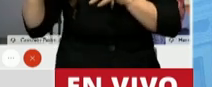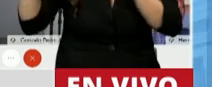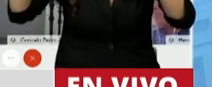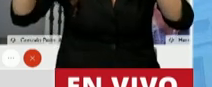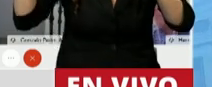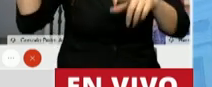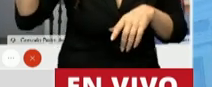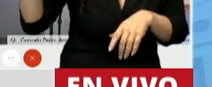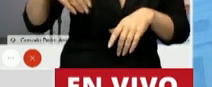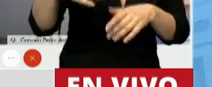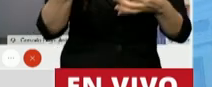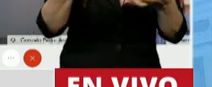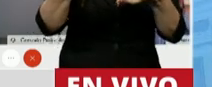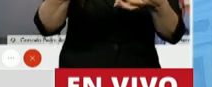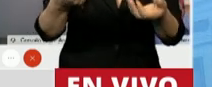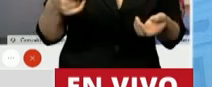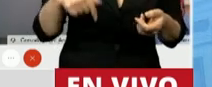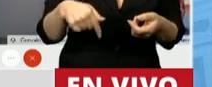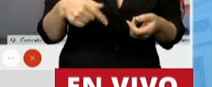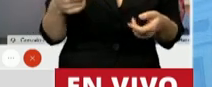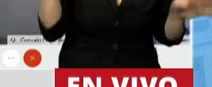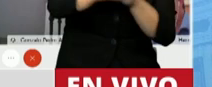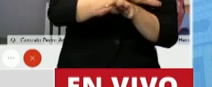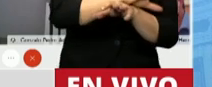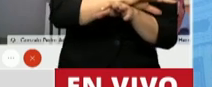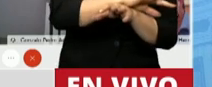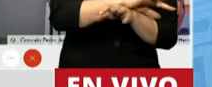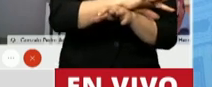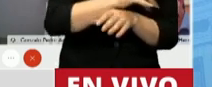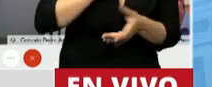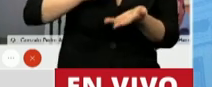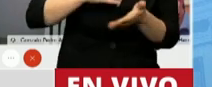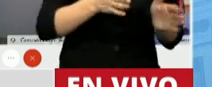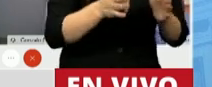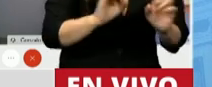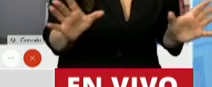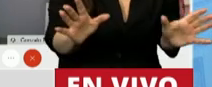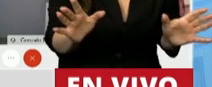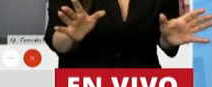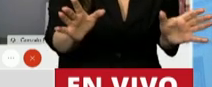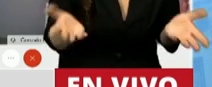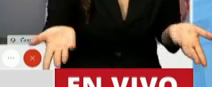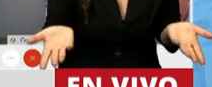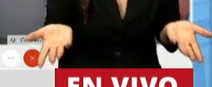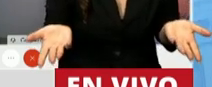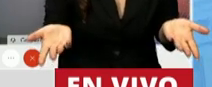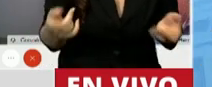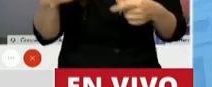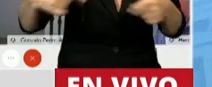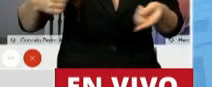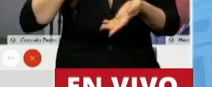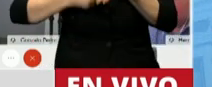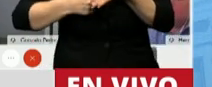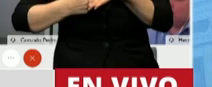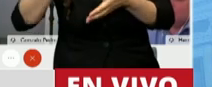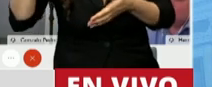camino. Ahora nos enteramos que tomamos el mal camino, que los desafíos que se tomaron